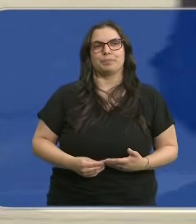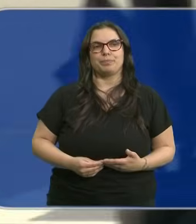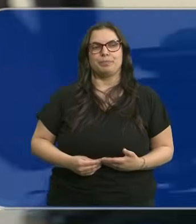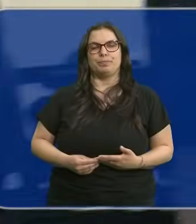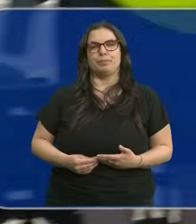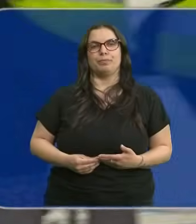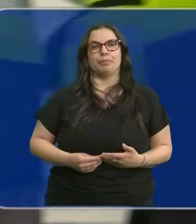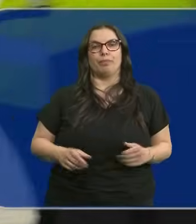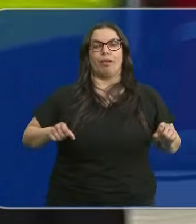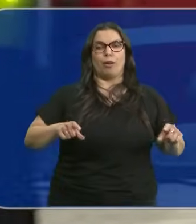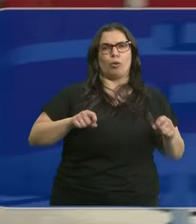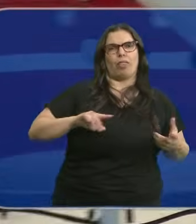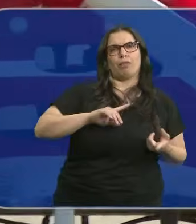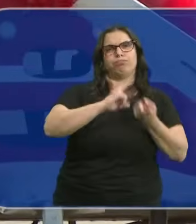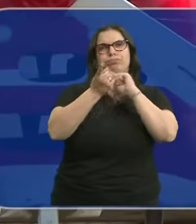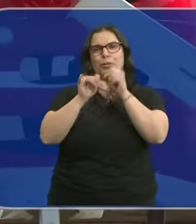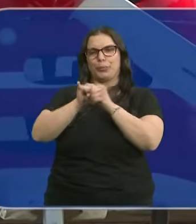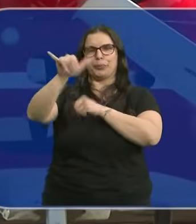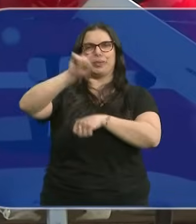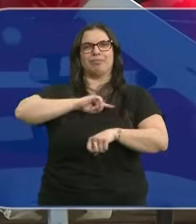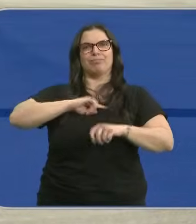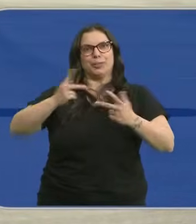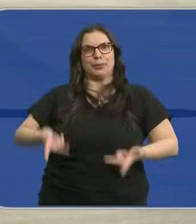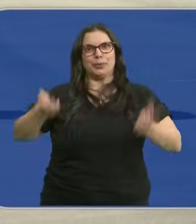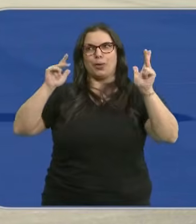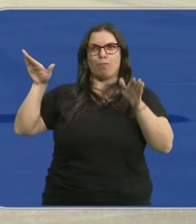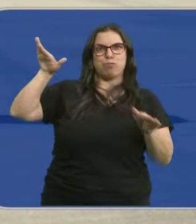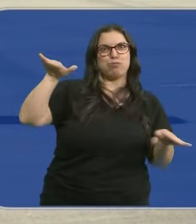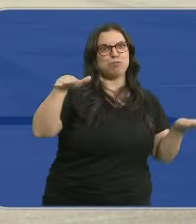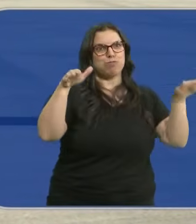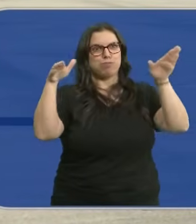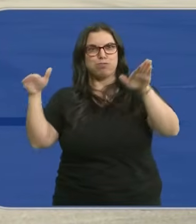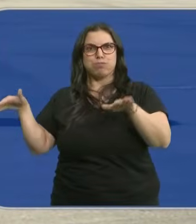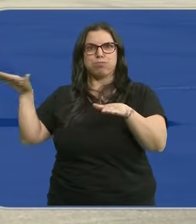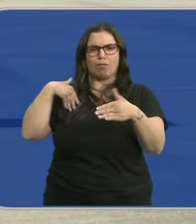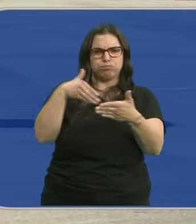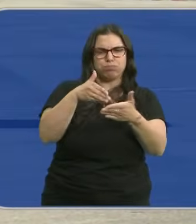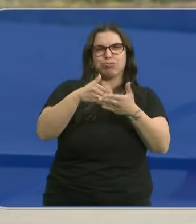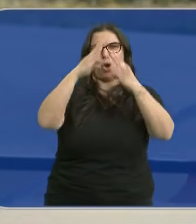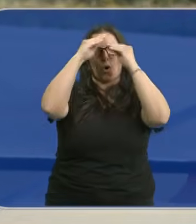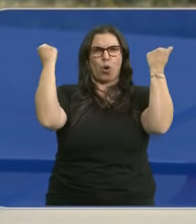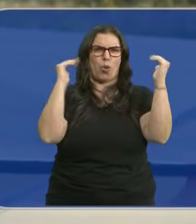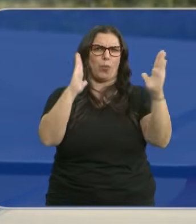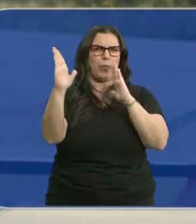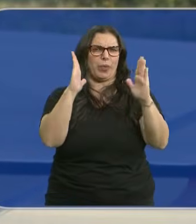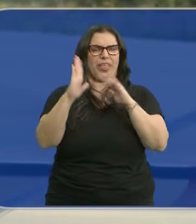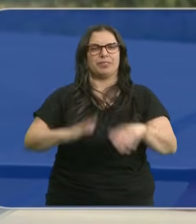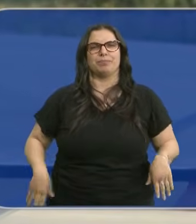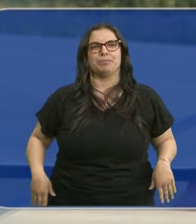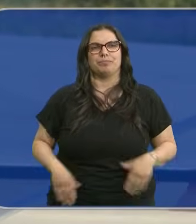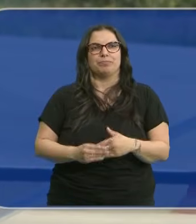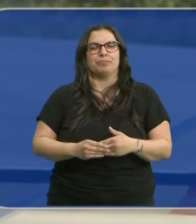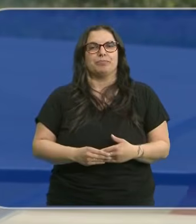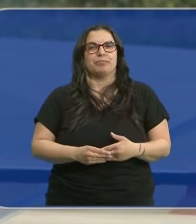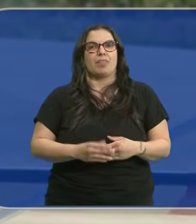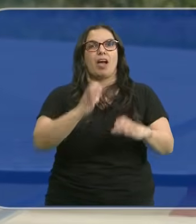Cambiar las ruedas por alas, sentir la libertad de volar en un ultraligero y olvidar por unos minutos las barreras que todavía se encuentran en su día a día. Los